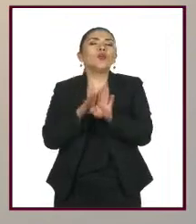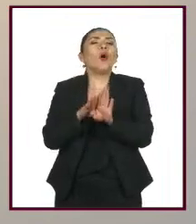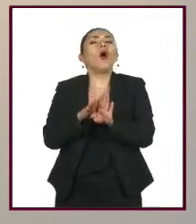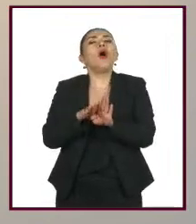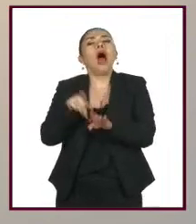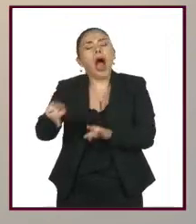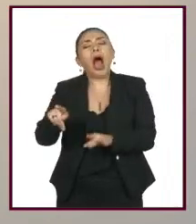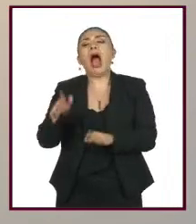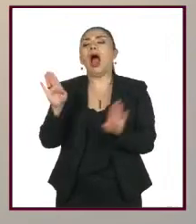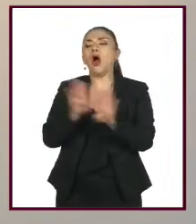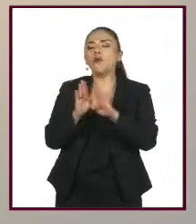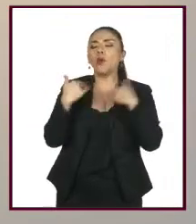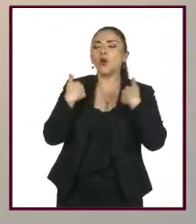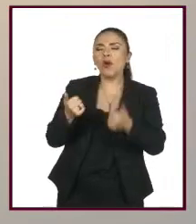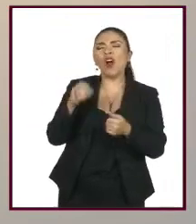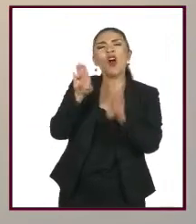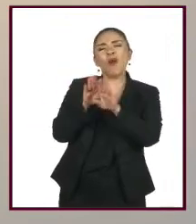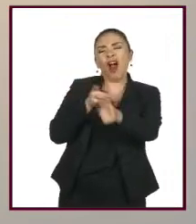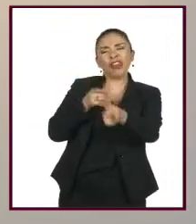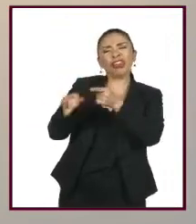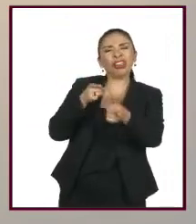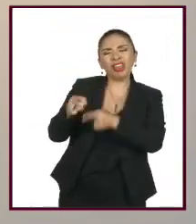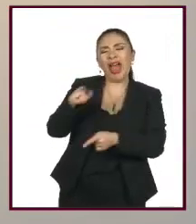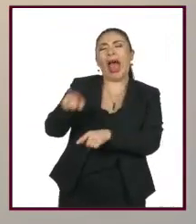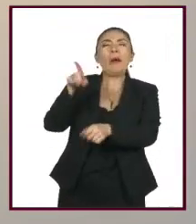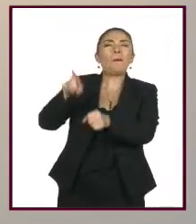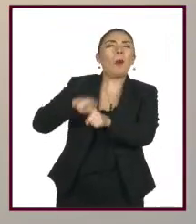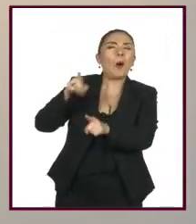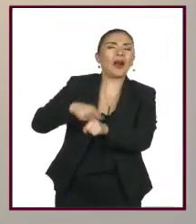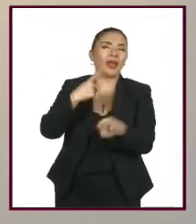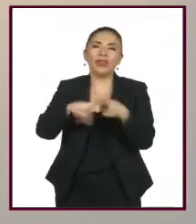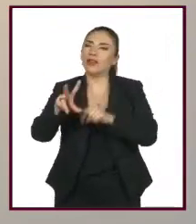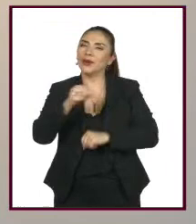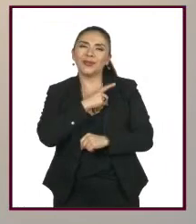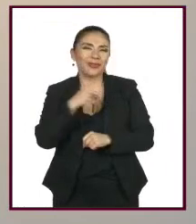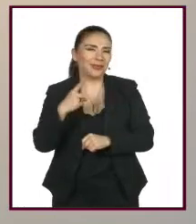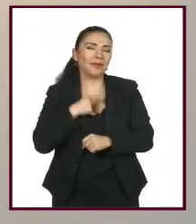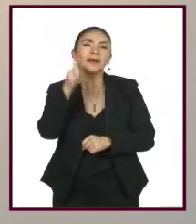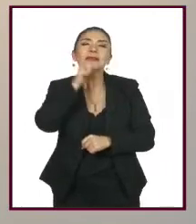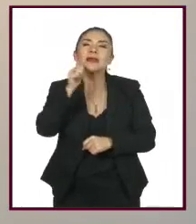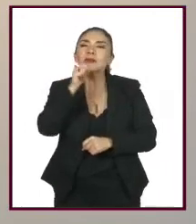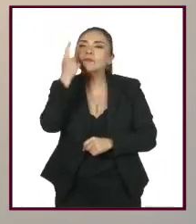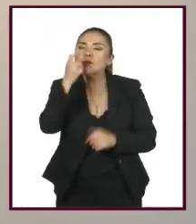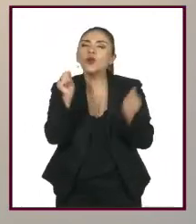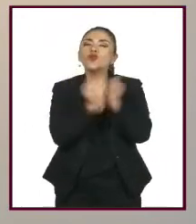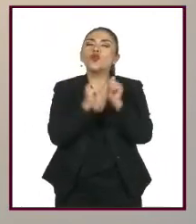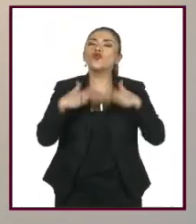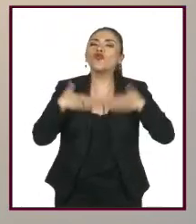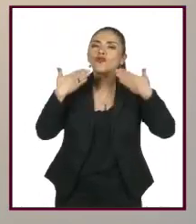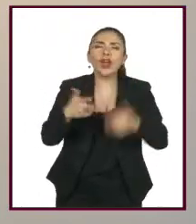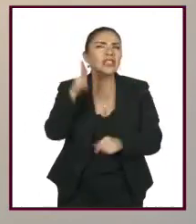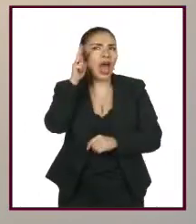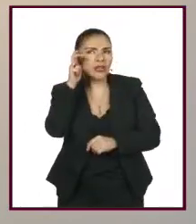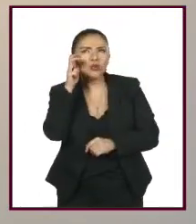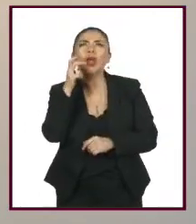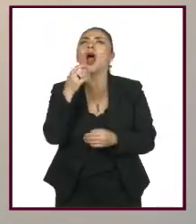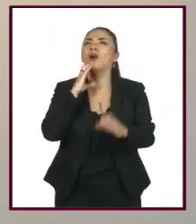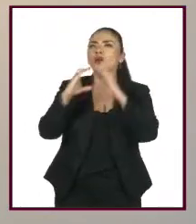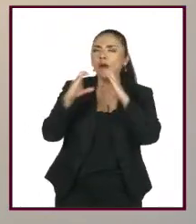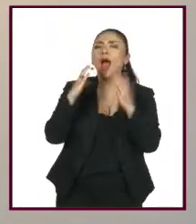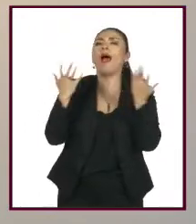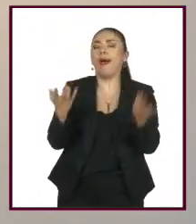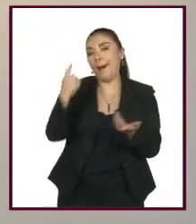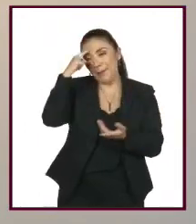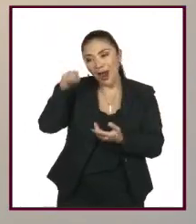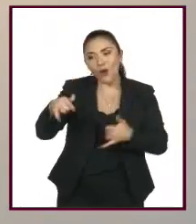estigmatizante o de crítica, ¿no? Entonces siempre generar esa confianza, escucha activa y para que